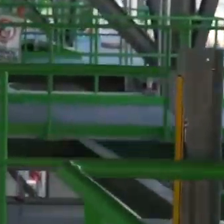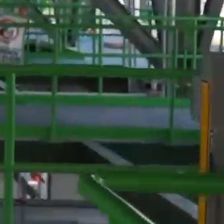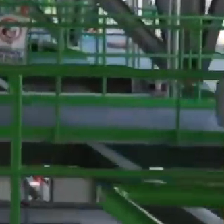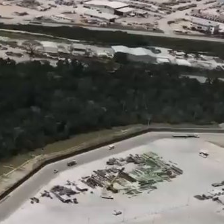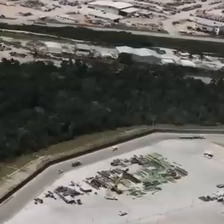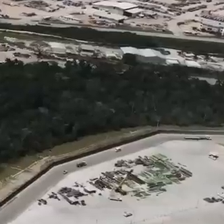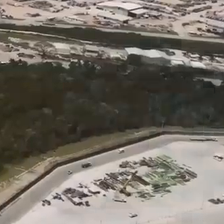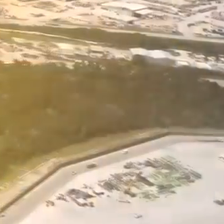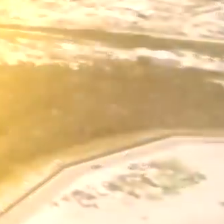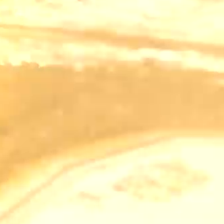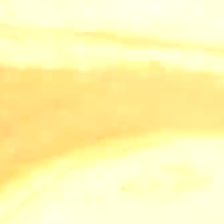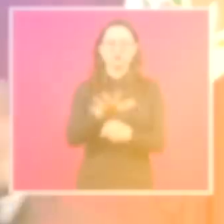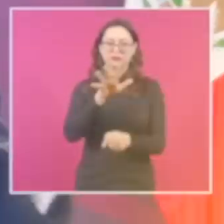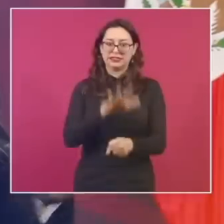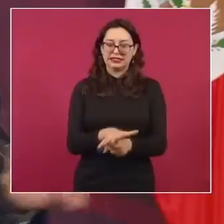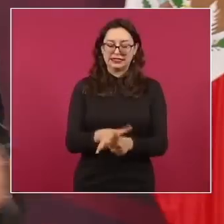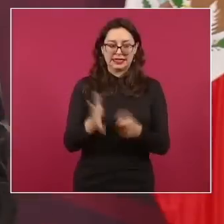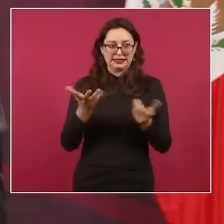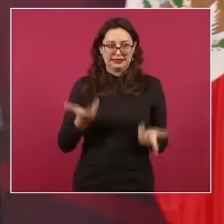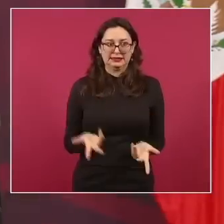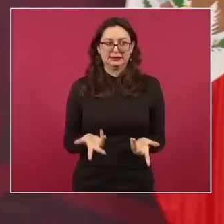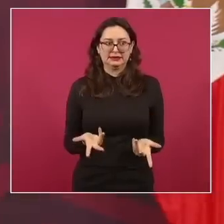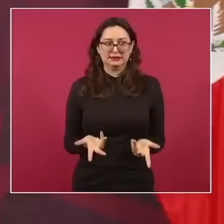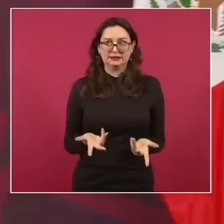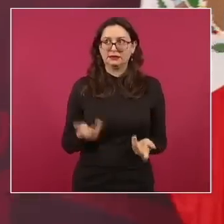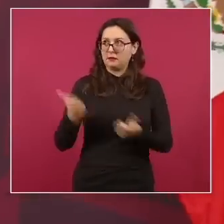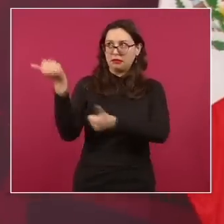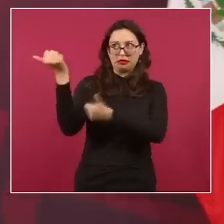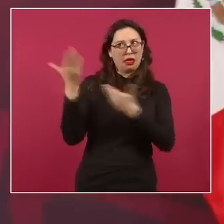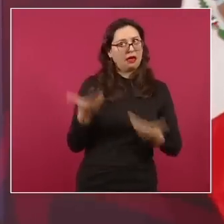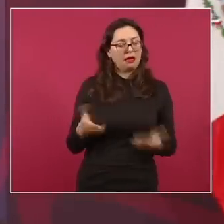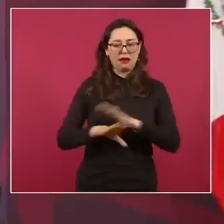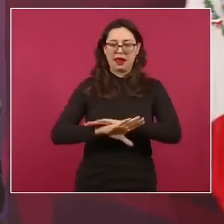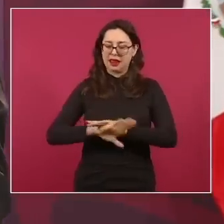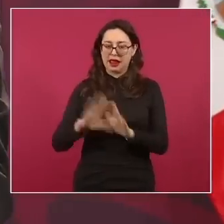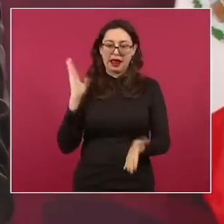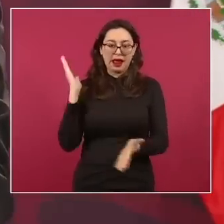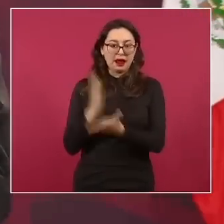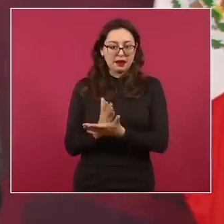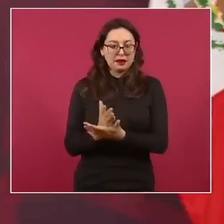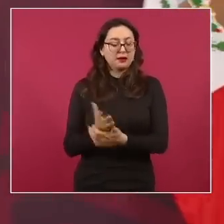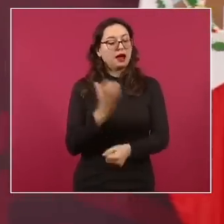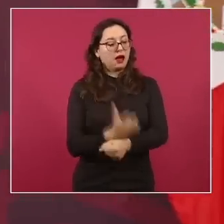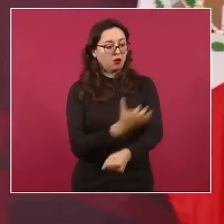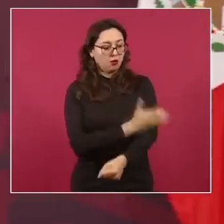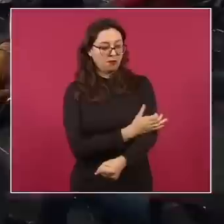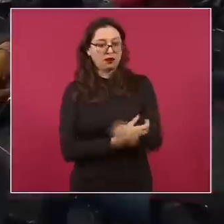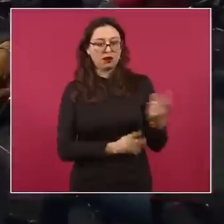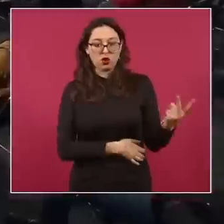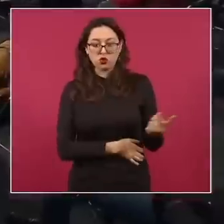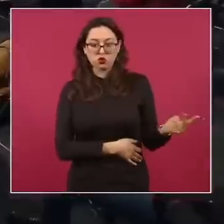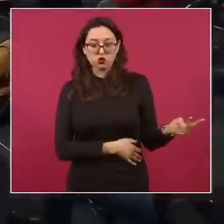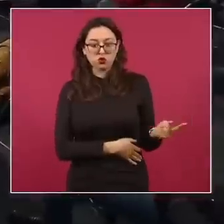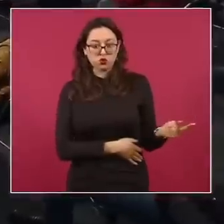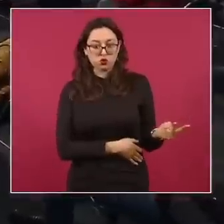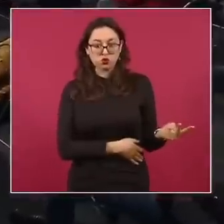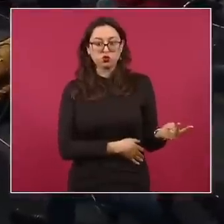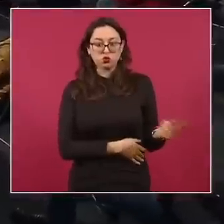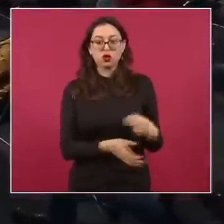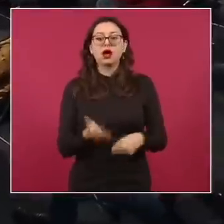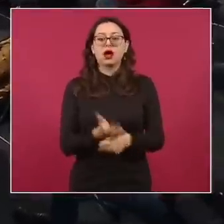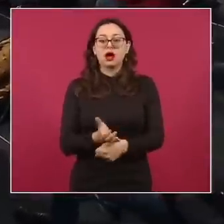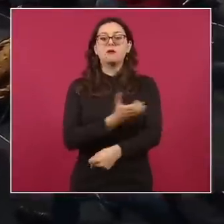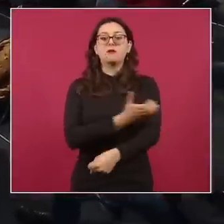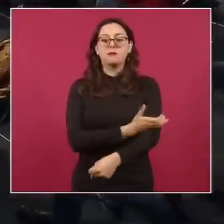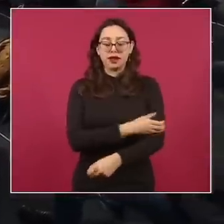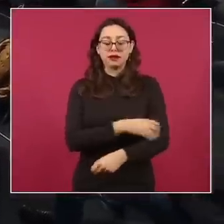Mexicanos. Me acompaña Octavio y Rocío, son dos